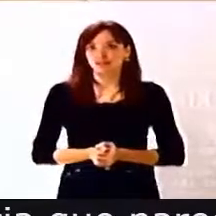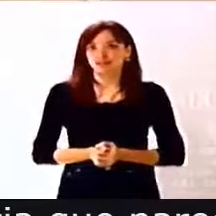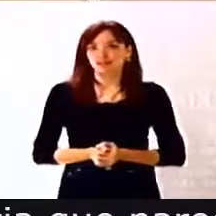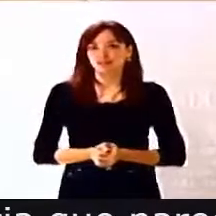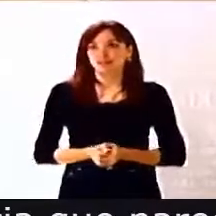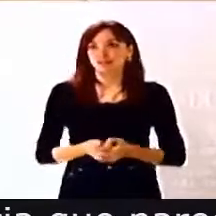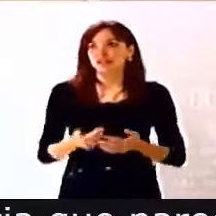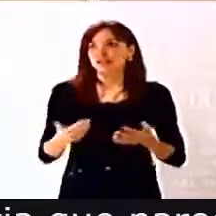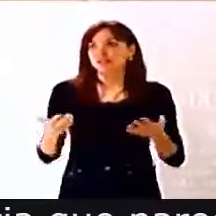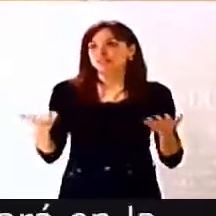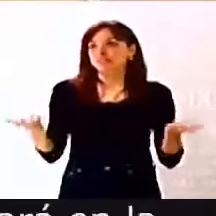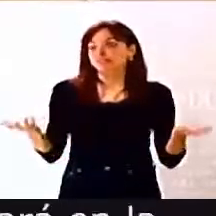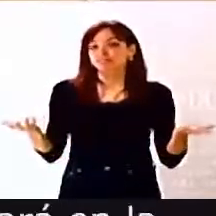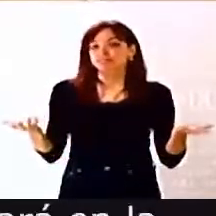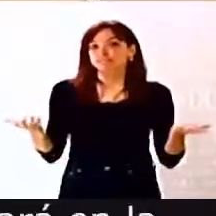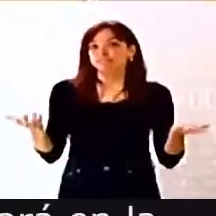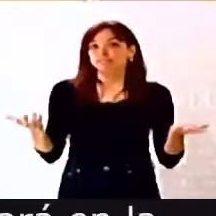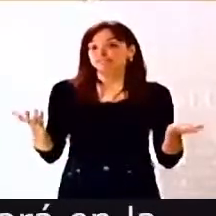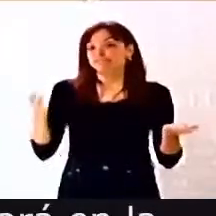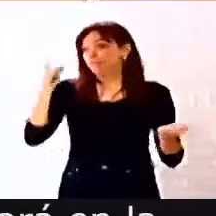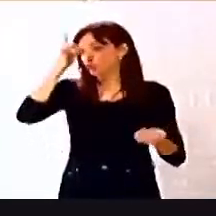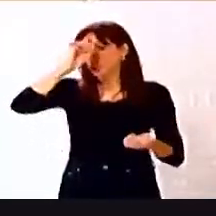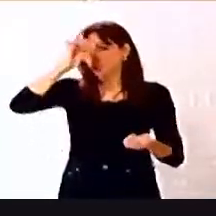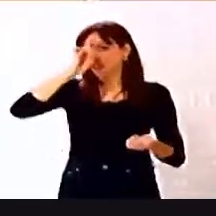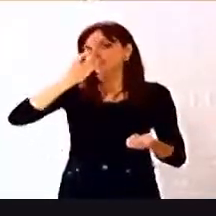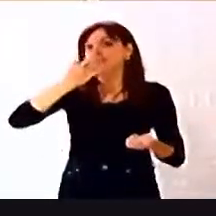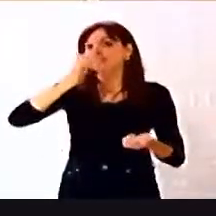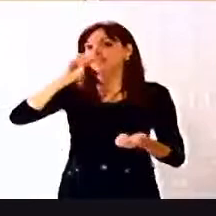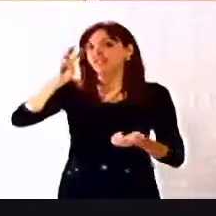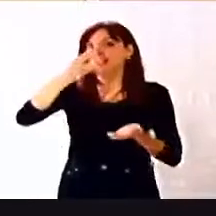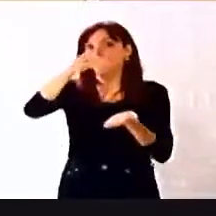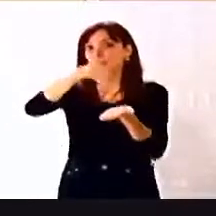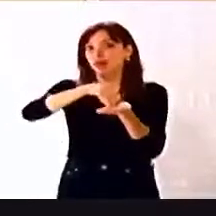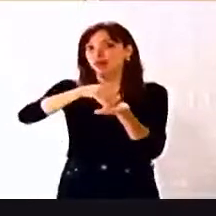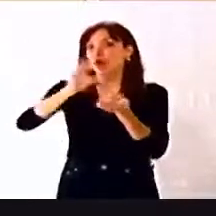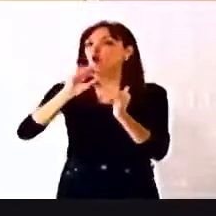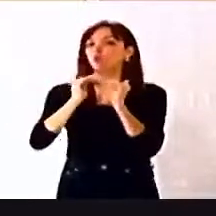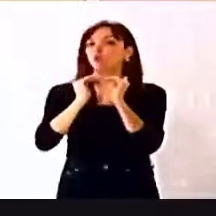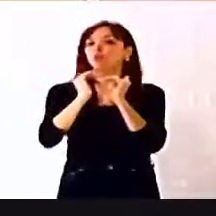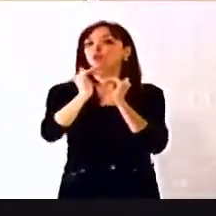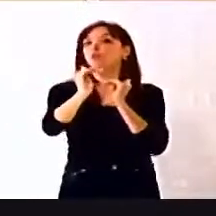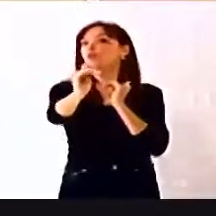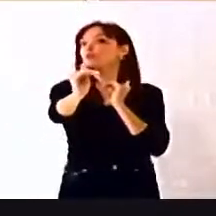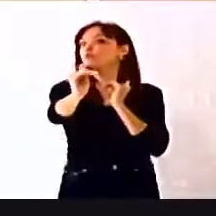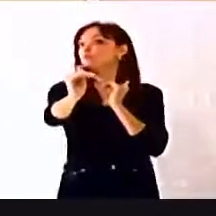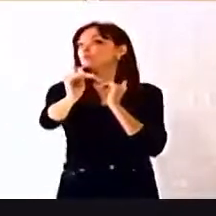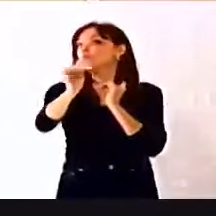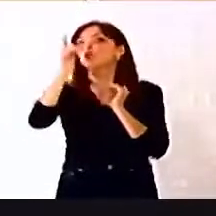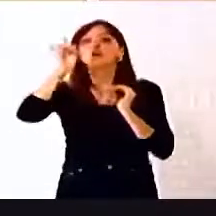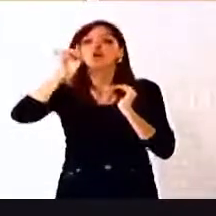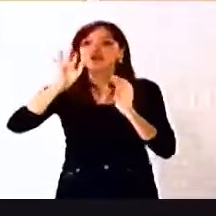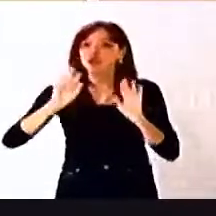Mire, no sé si se va a producir una tercera ola o se va a producir una meseta. No lo sé.